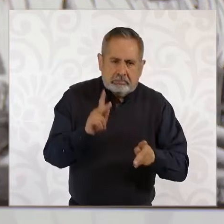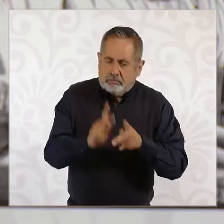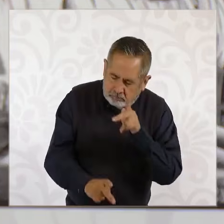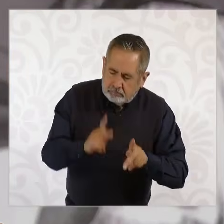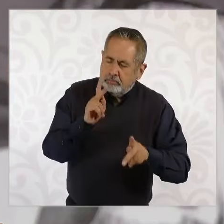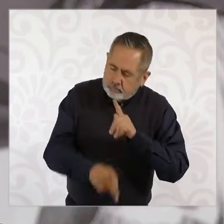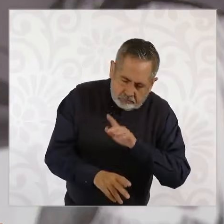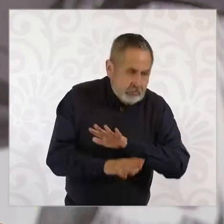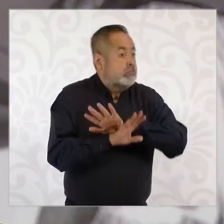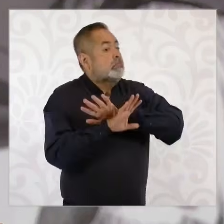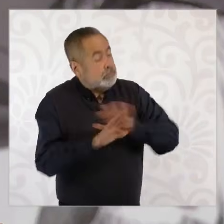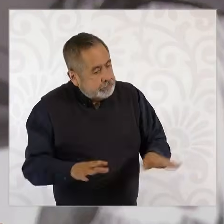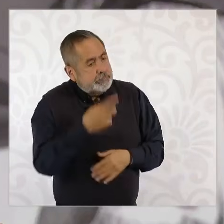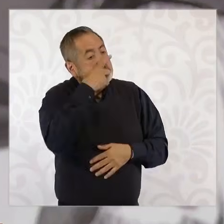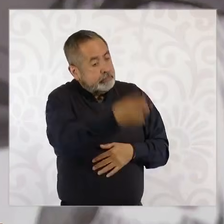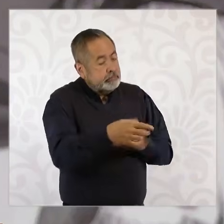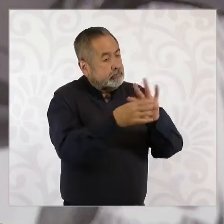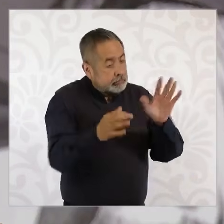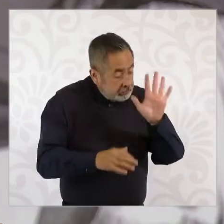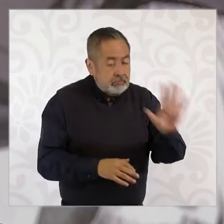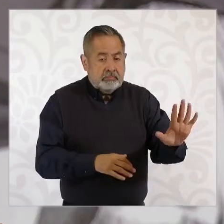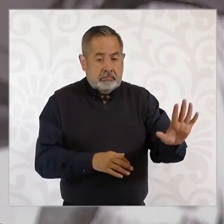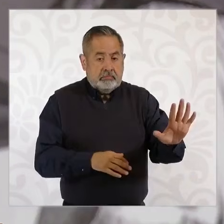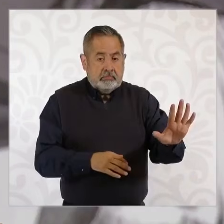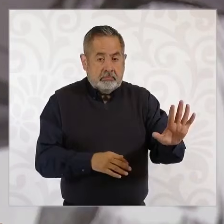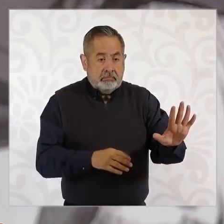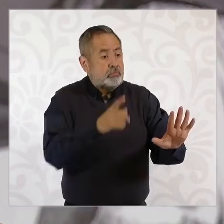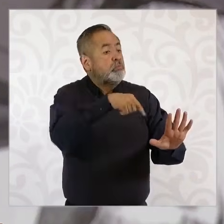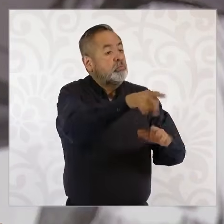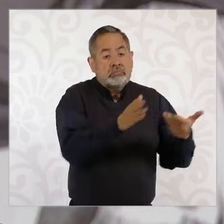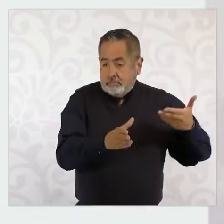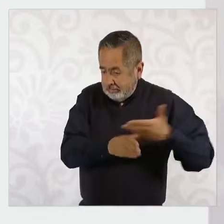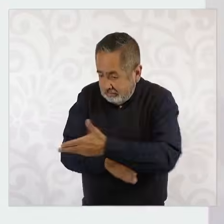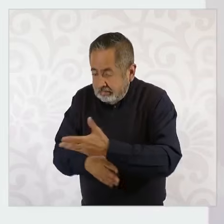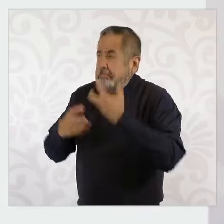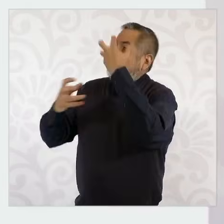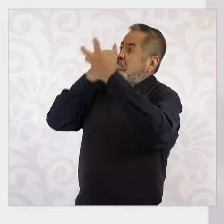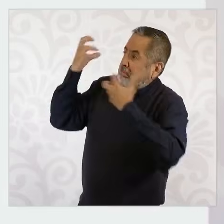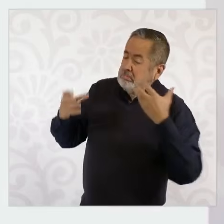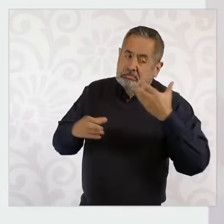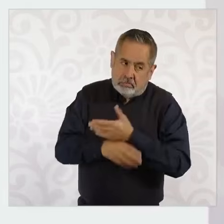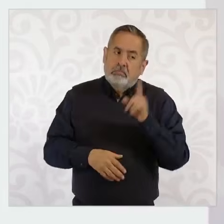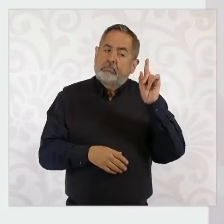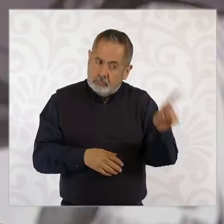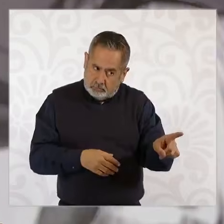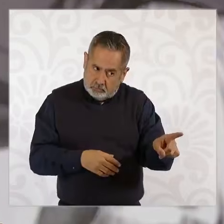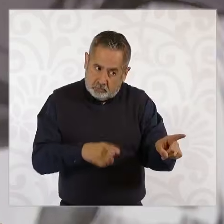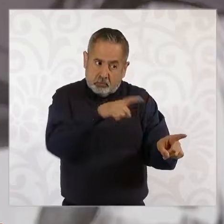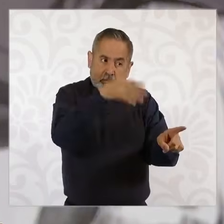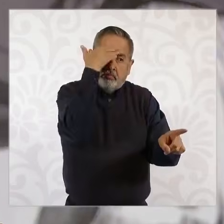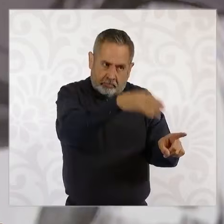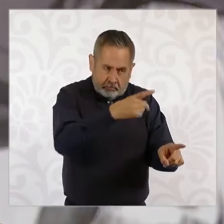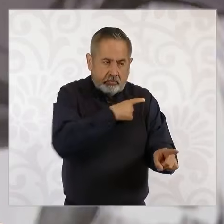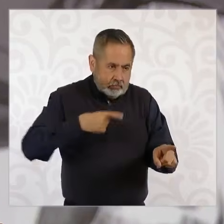lo que pasó. Y entonces ya les dije, de todas maneras ustedes entraron en el evento, gritaron en el evento y sabían que de todas maneras